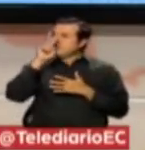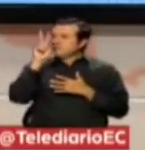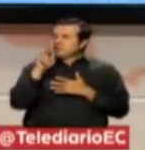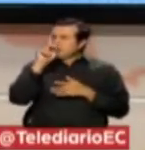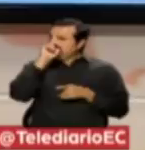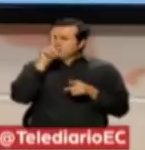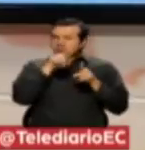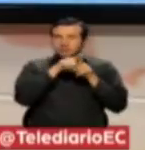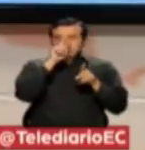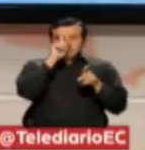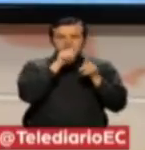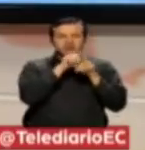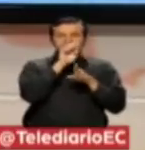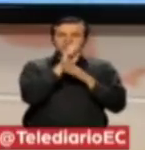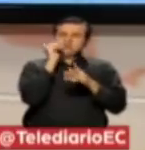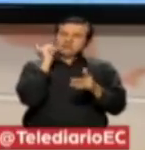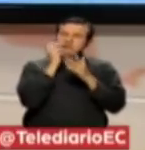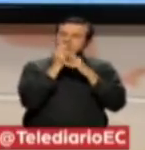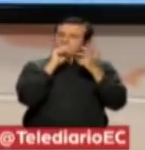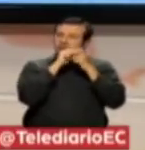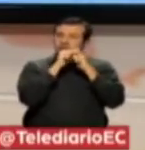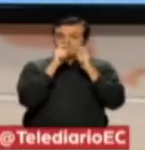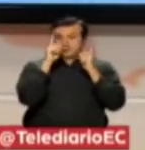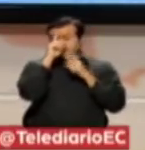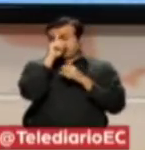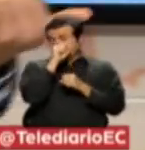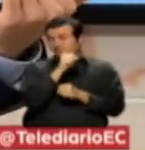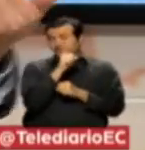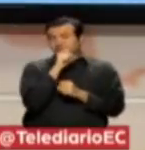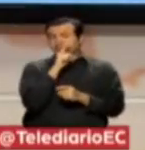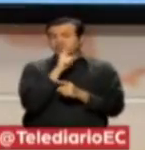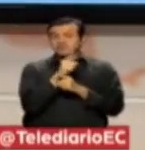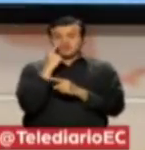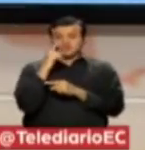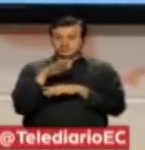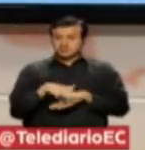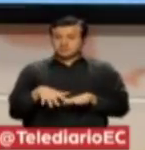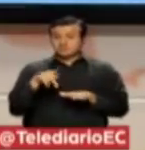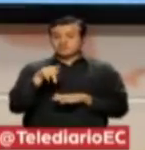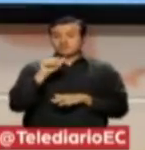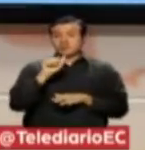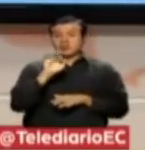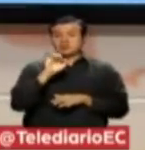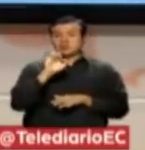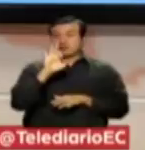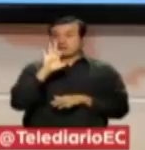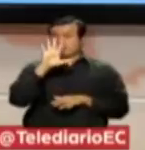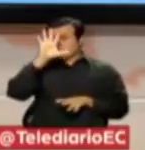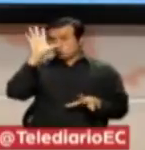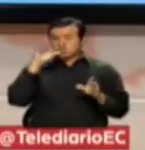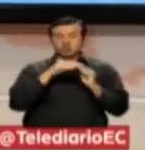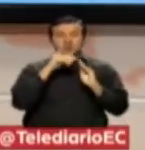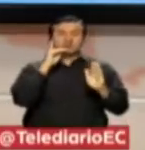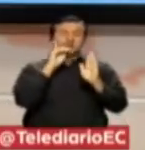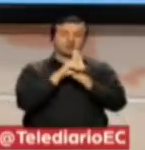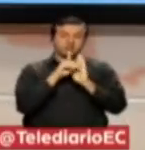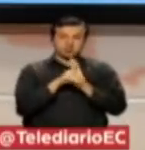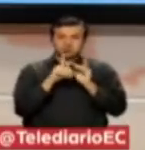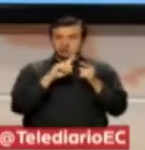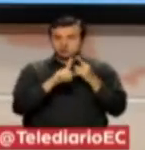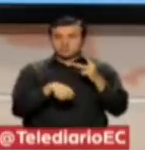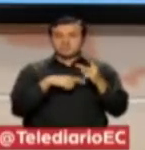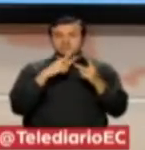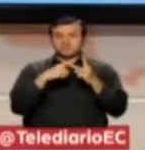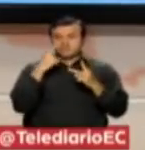acuerdos con los que el Ecuador ha tenido graves problemas. Mire la refinería del Pacífico, ahí salieron todas las denuncias. Mire lo que pasa